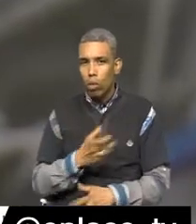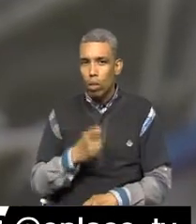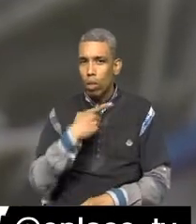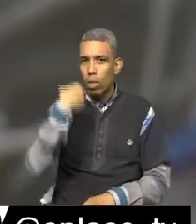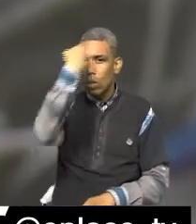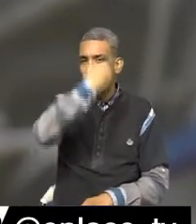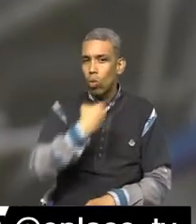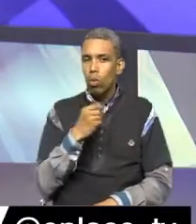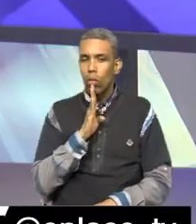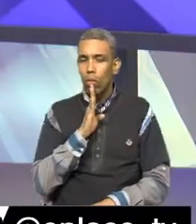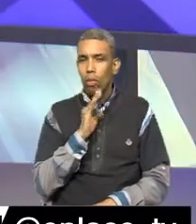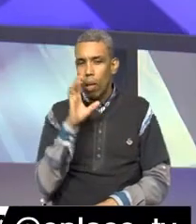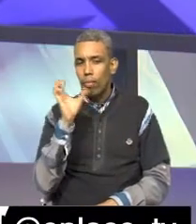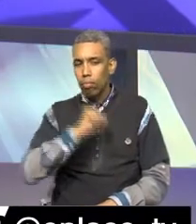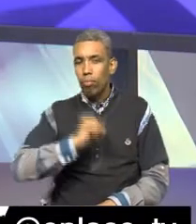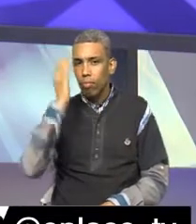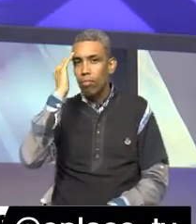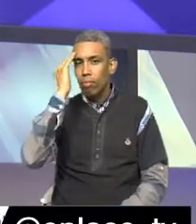identificado.